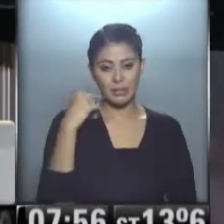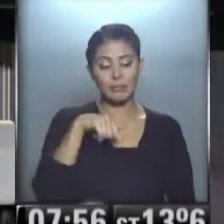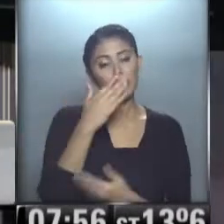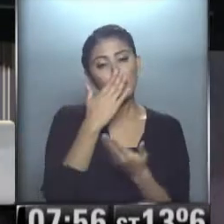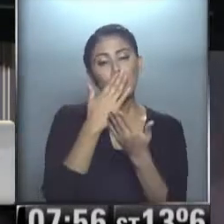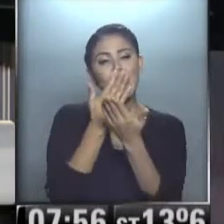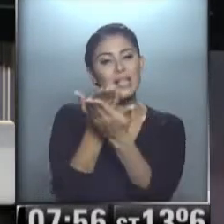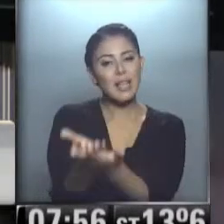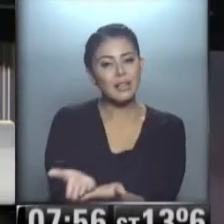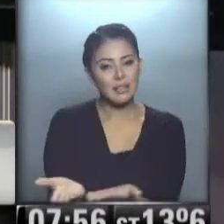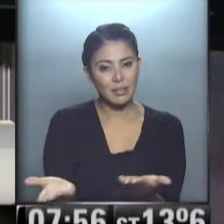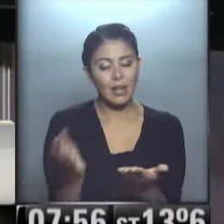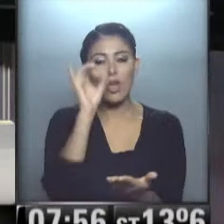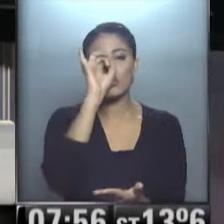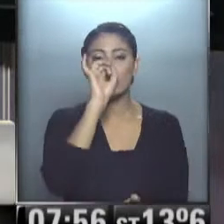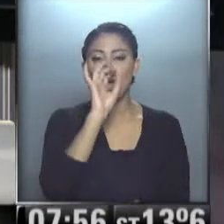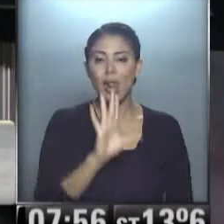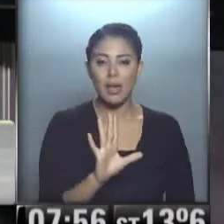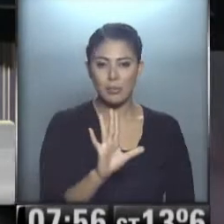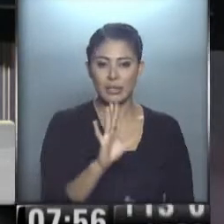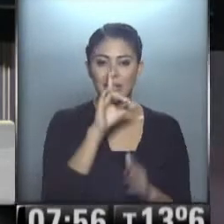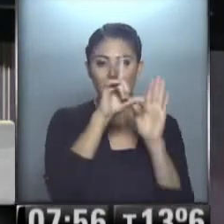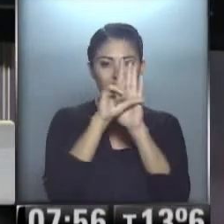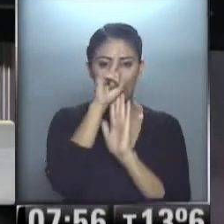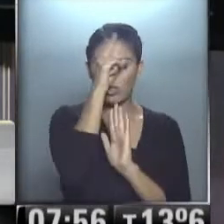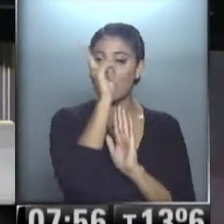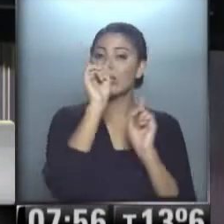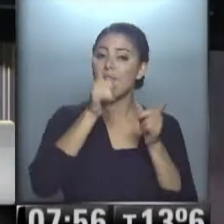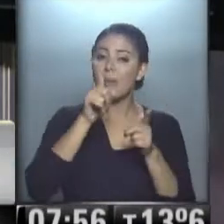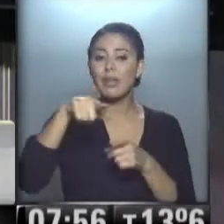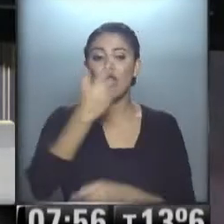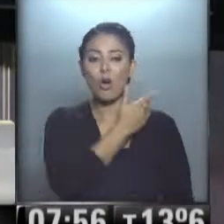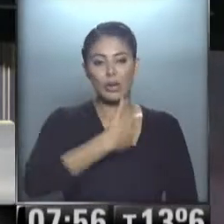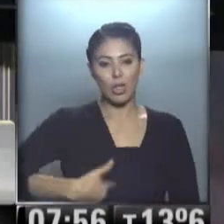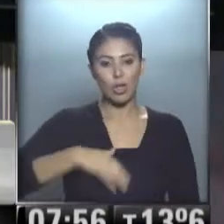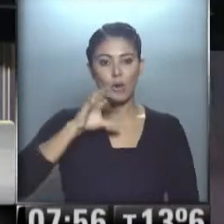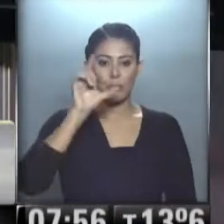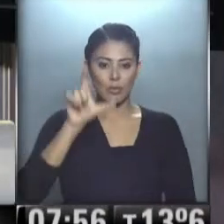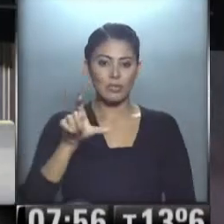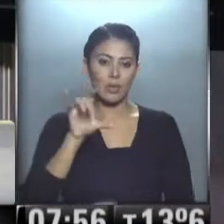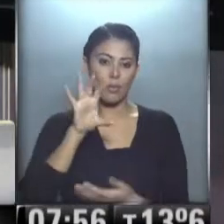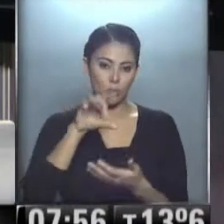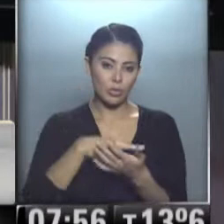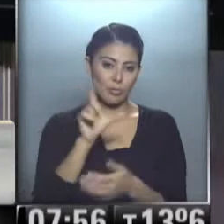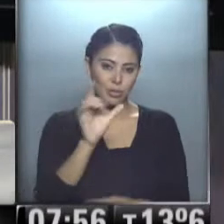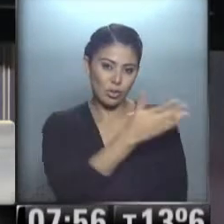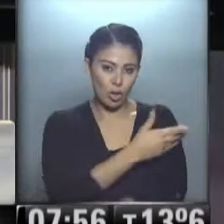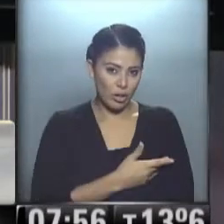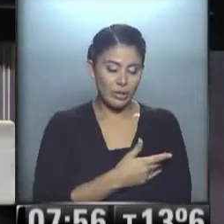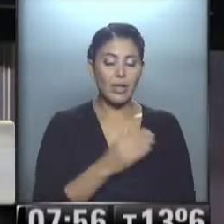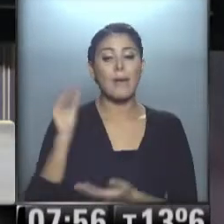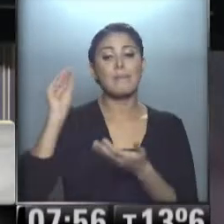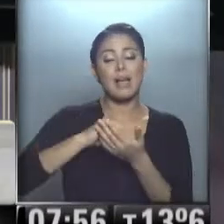presentación no solo estuvieron los legisladores nacionales, sino también estuvo el gobernador de la provincia de Buenos Aires, Daniel Scioli, estuvieron